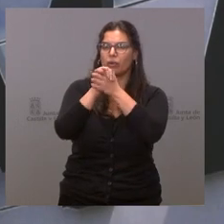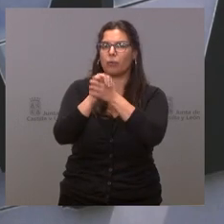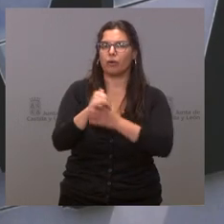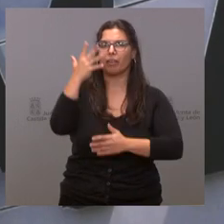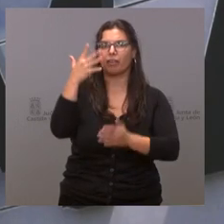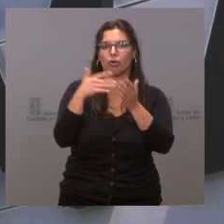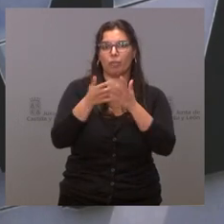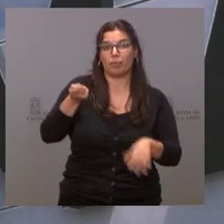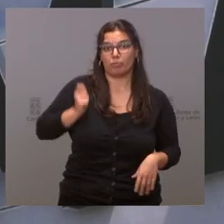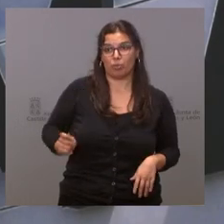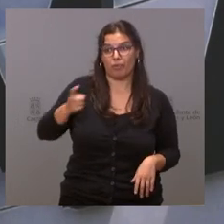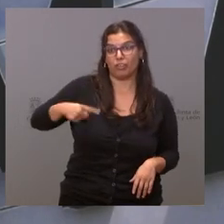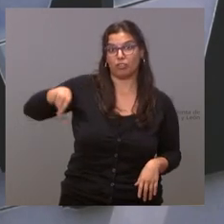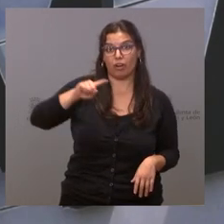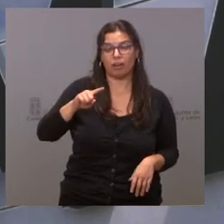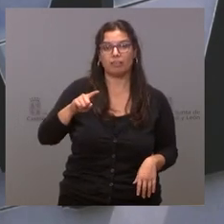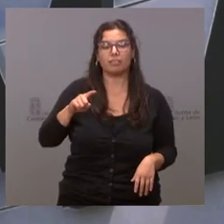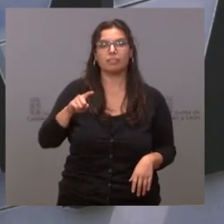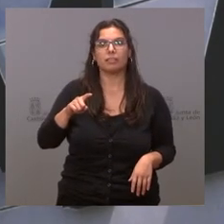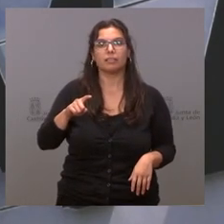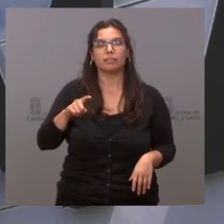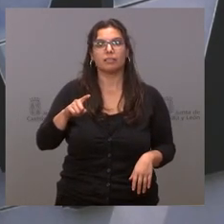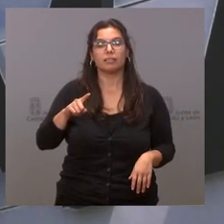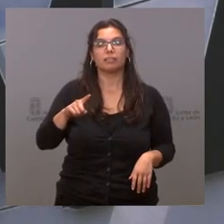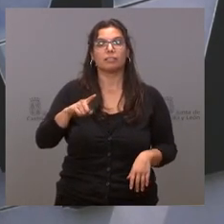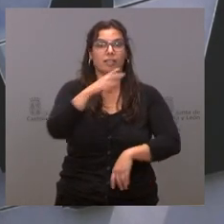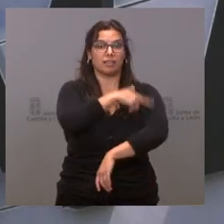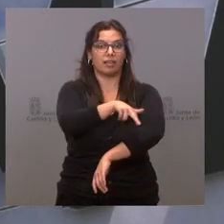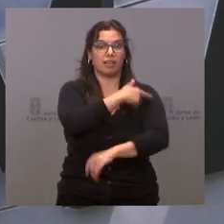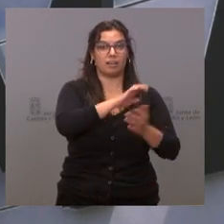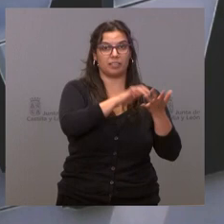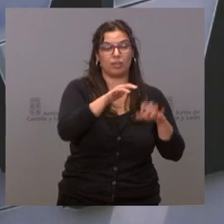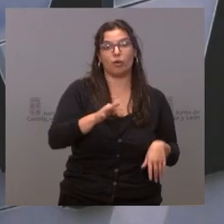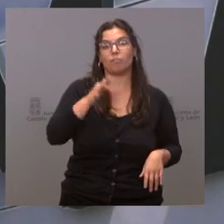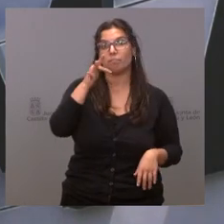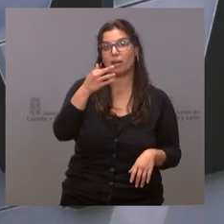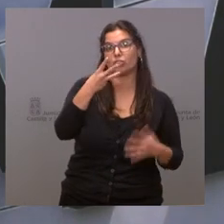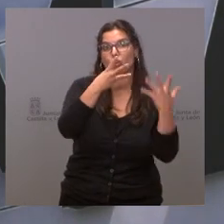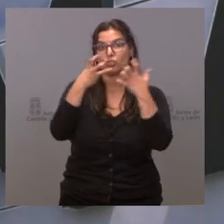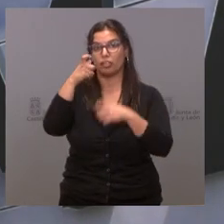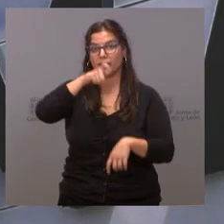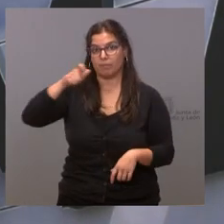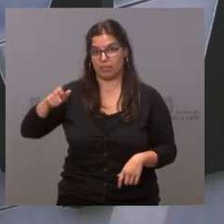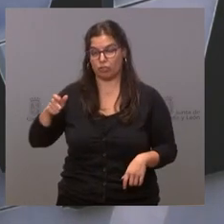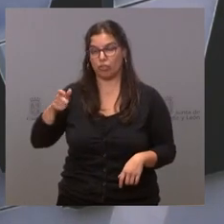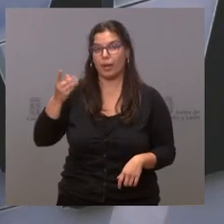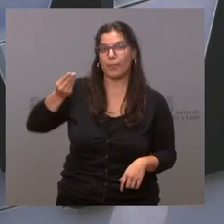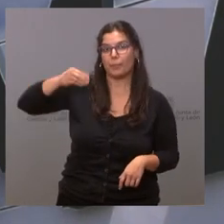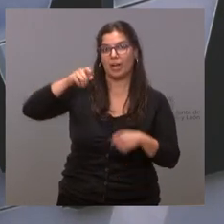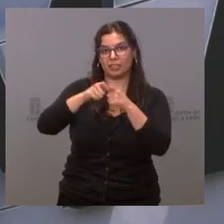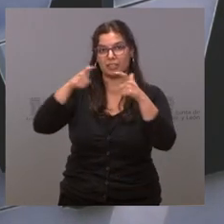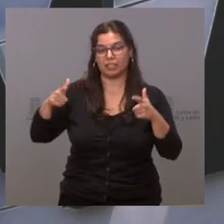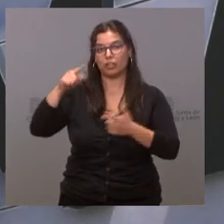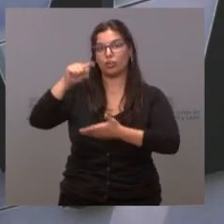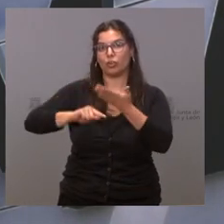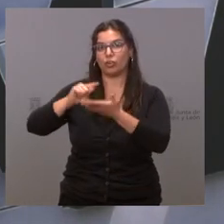profesionales fácil más 800 personas más d y contratas de servicios